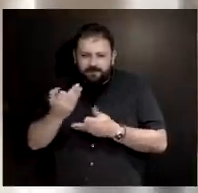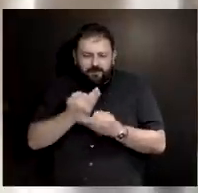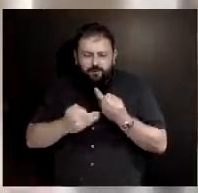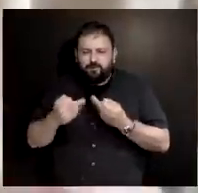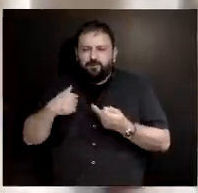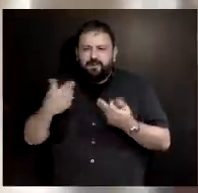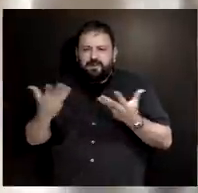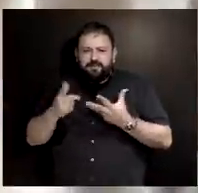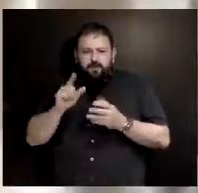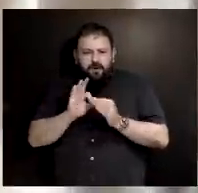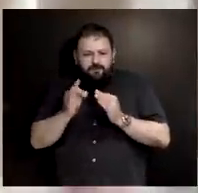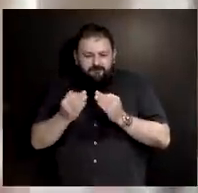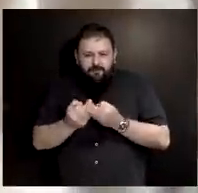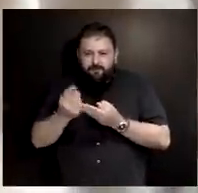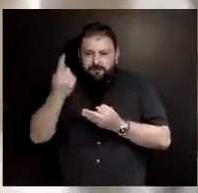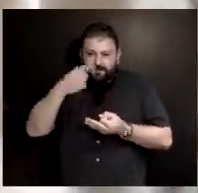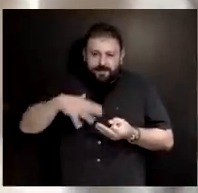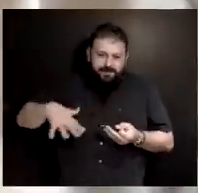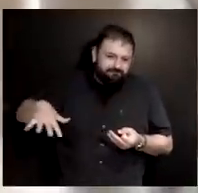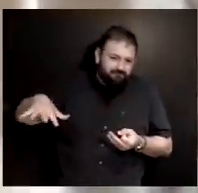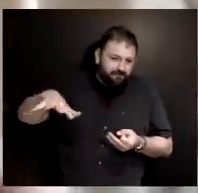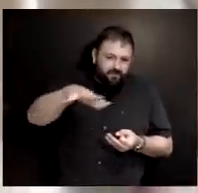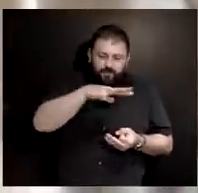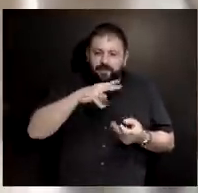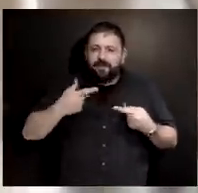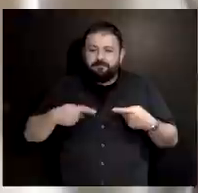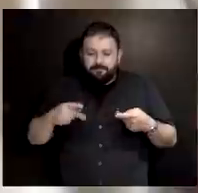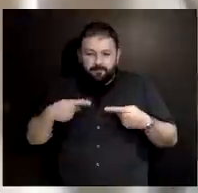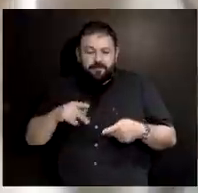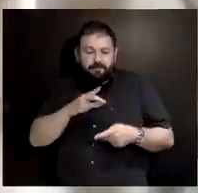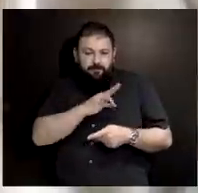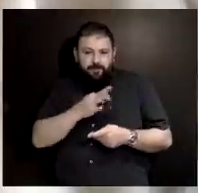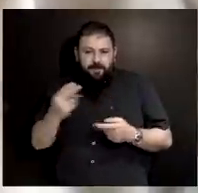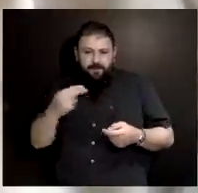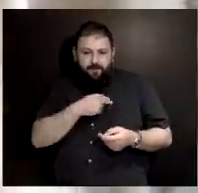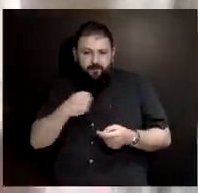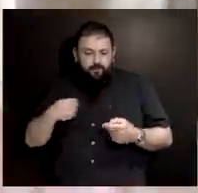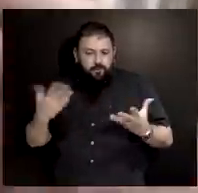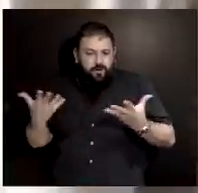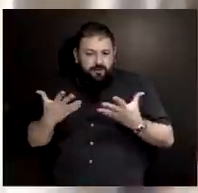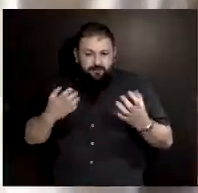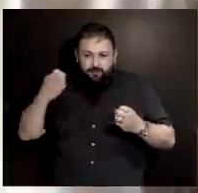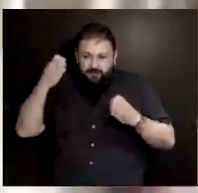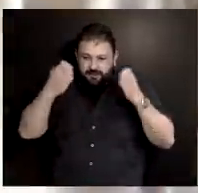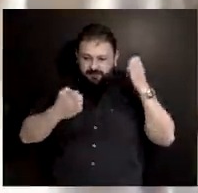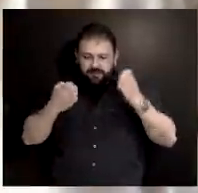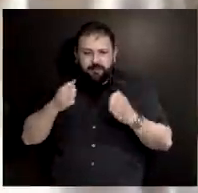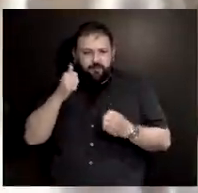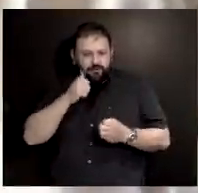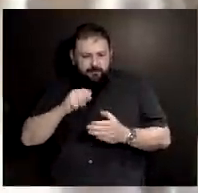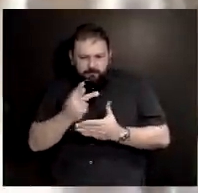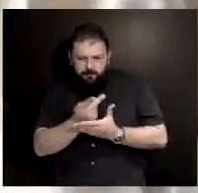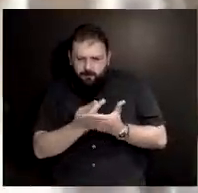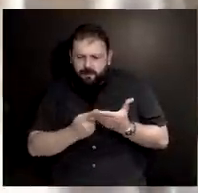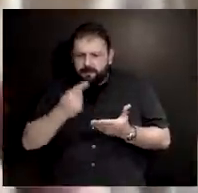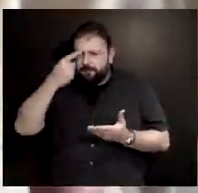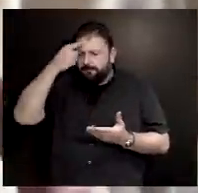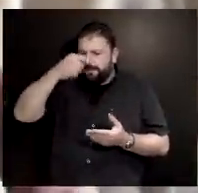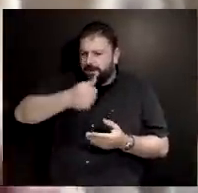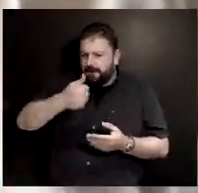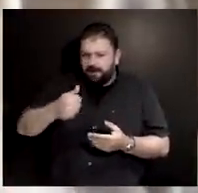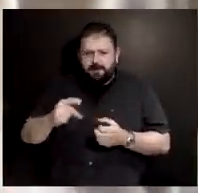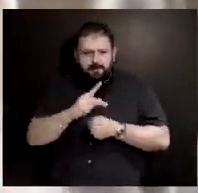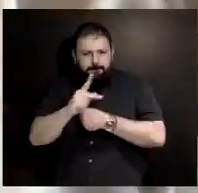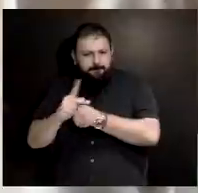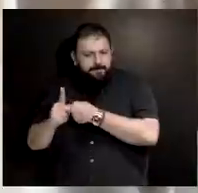forma formen parte de todas las extravaganas que haremos. Cada programa que haremos para los países será